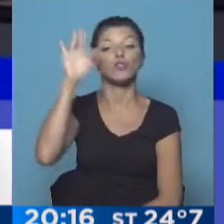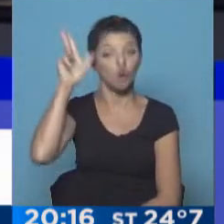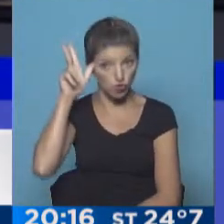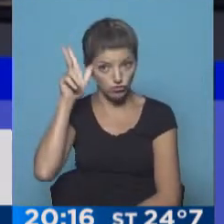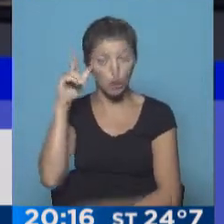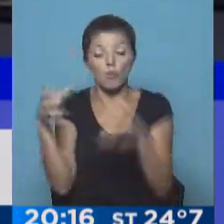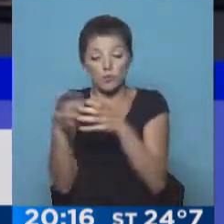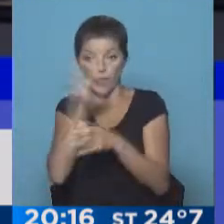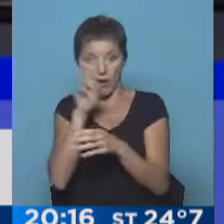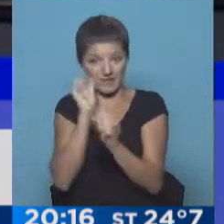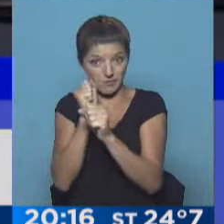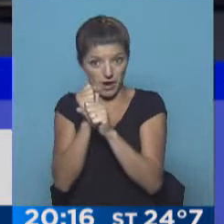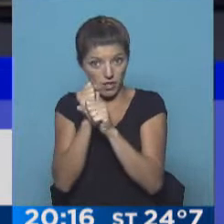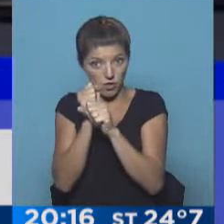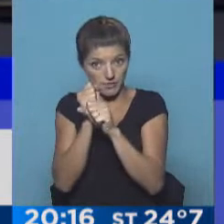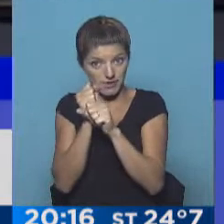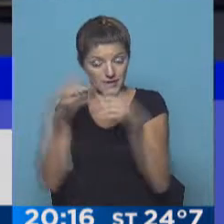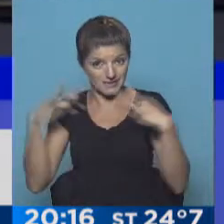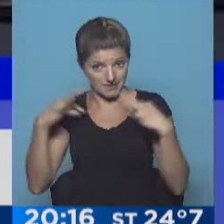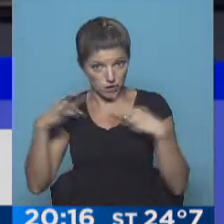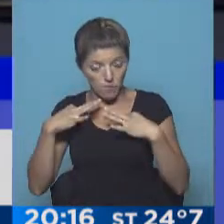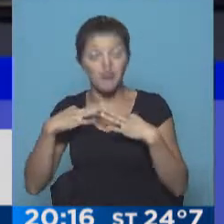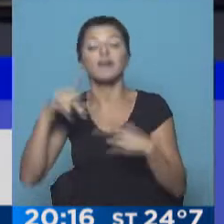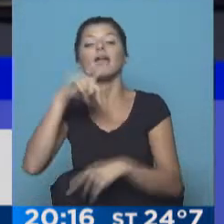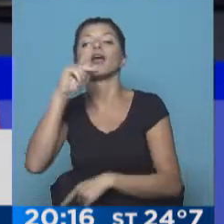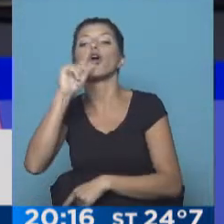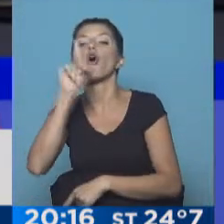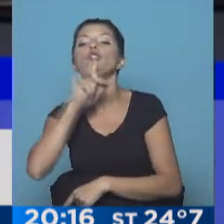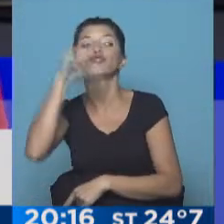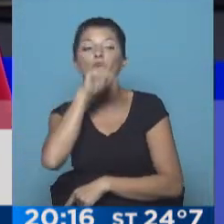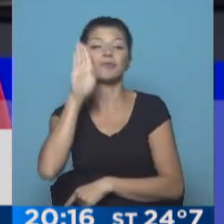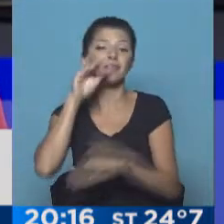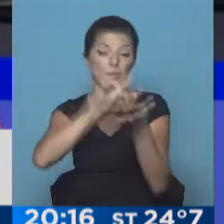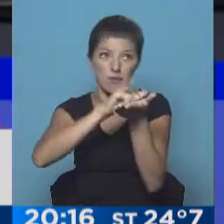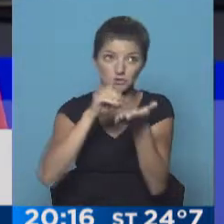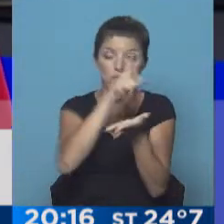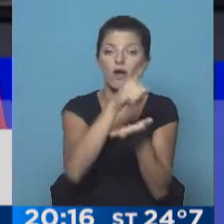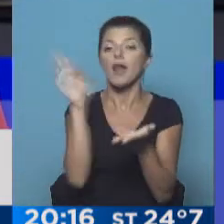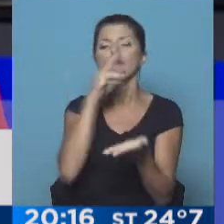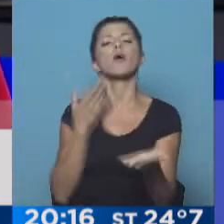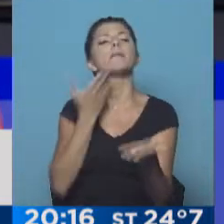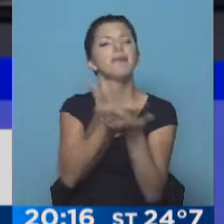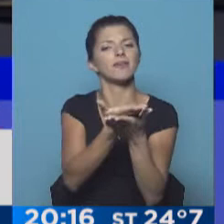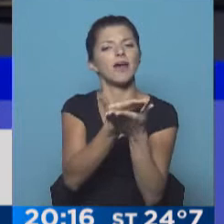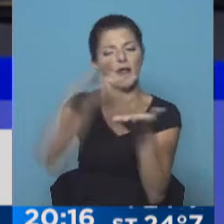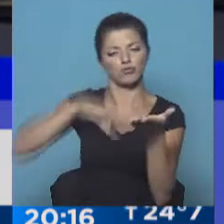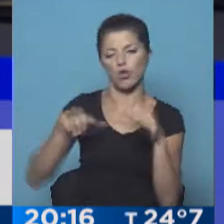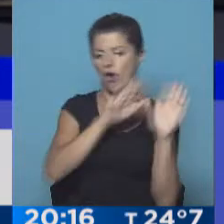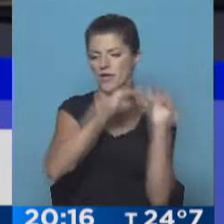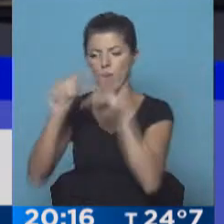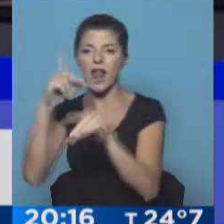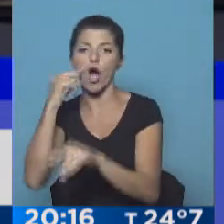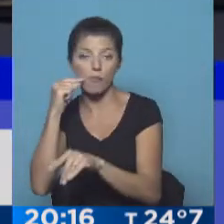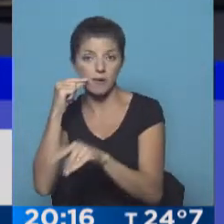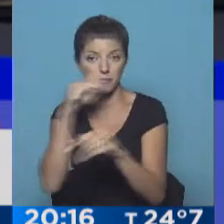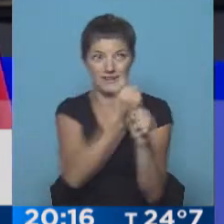textiles reclamaban en la fábrica Cotton de Nueva York igual salario por igual trabajo con los hombres y una jornada laboral de